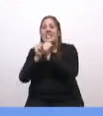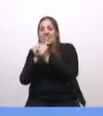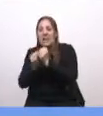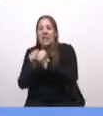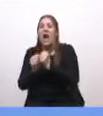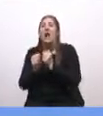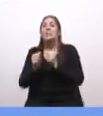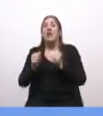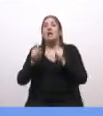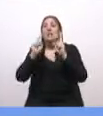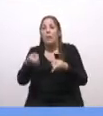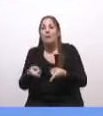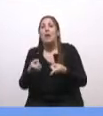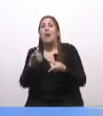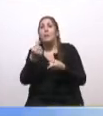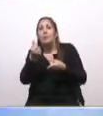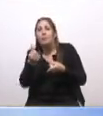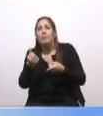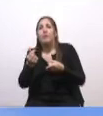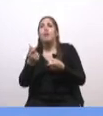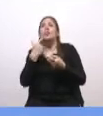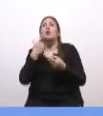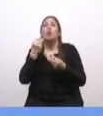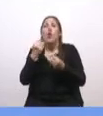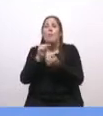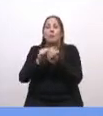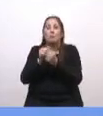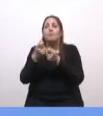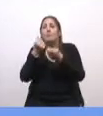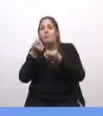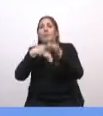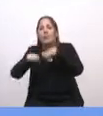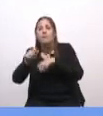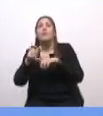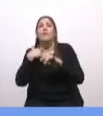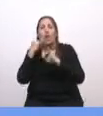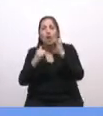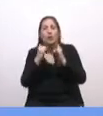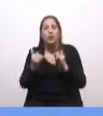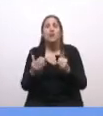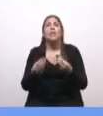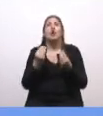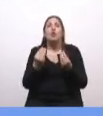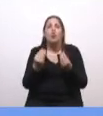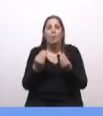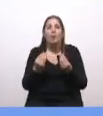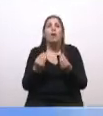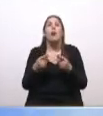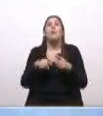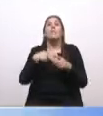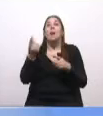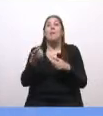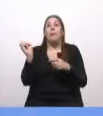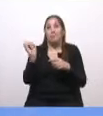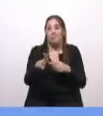su valorización porque también hay una parte que llegar con procesamiento ahora les voy a contar qué es lo que ya existe de tratamiento y de su disposición